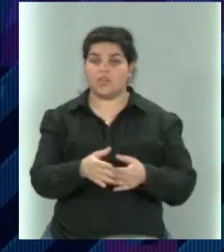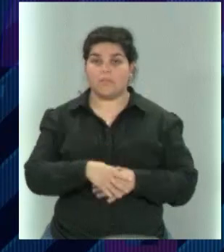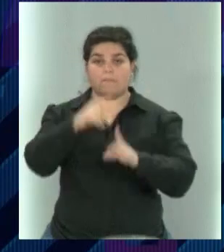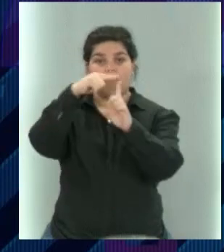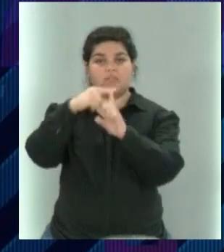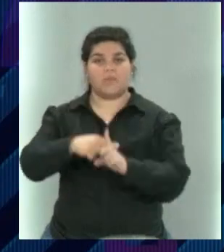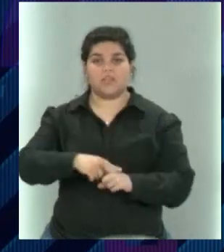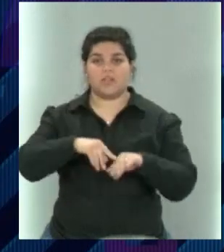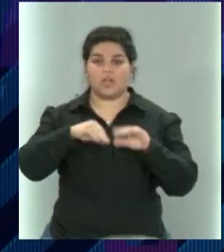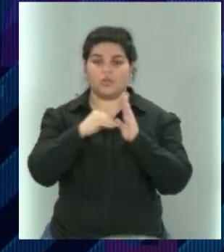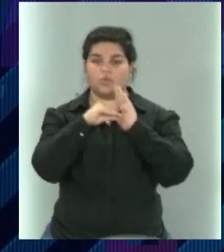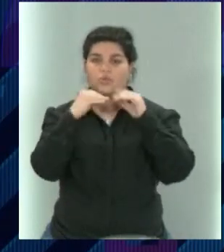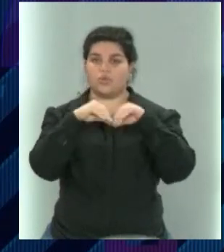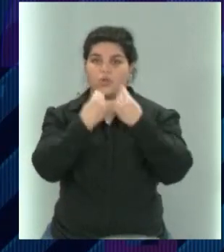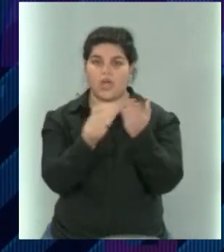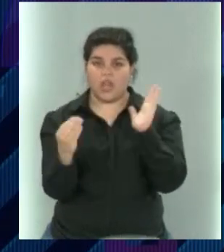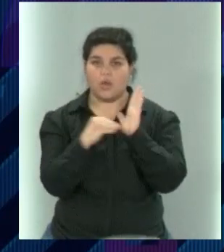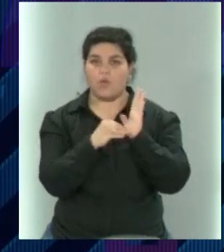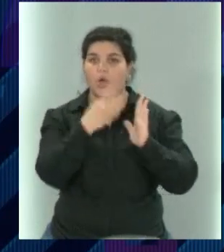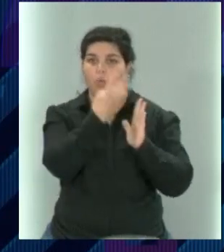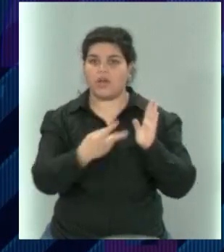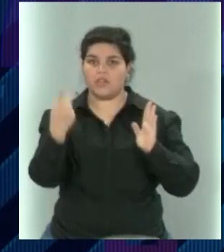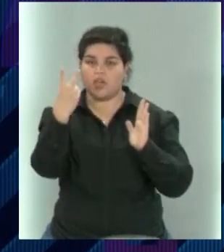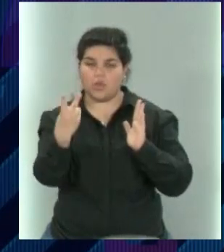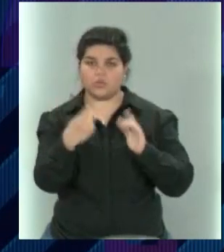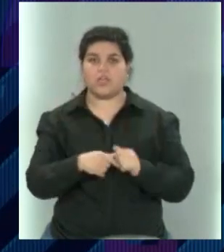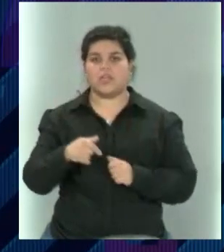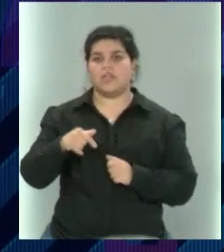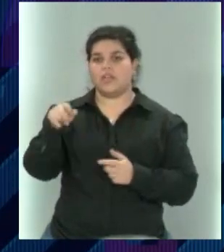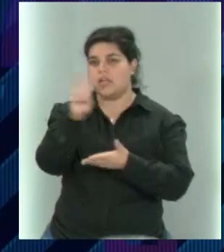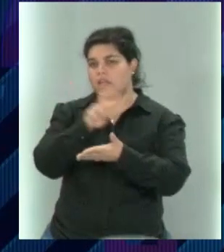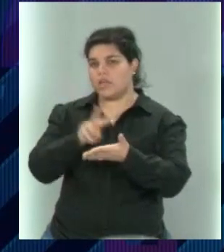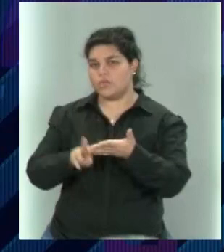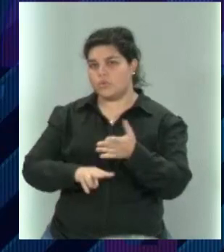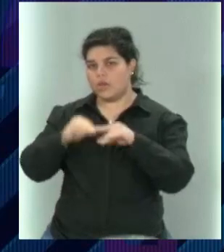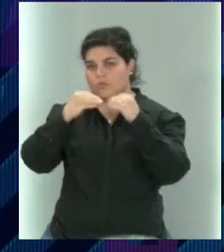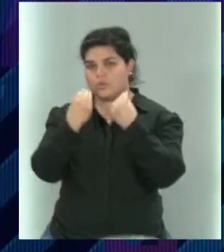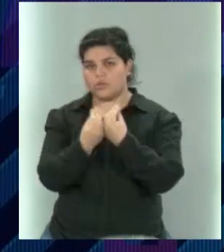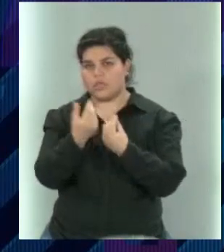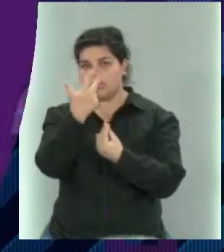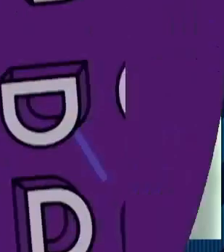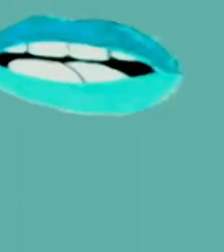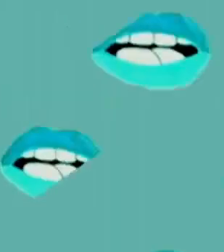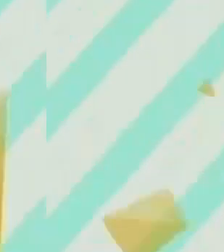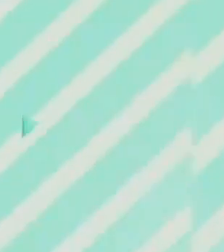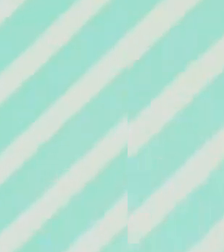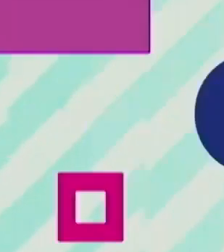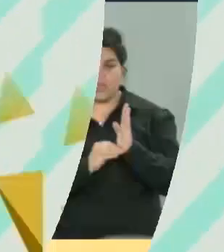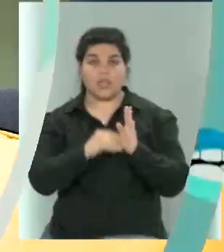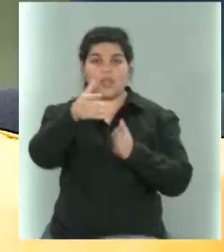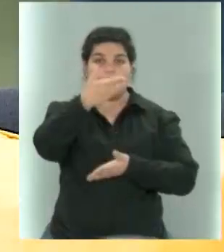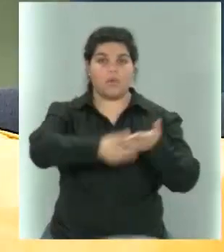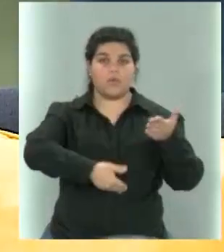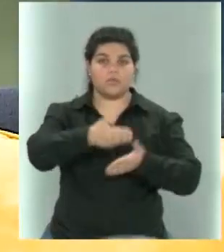puesto 42 y el ranking de la región de lectura fue en el 38. Así que de esta manera, bueno, PISA evalúa